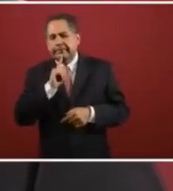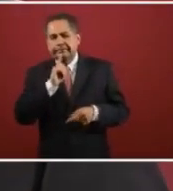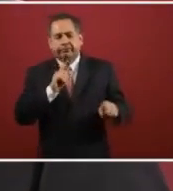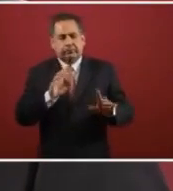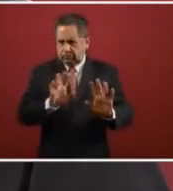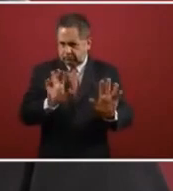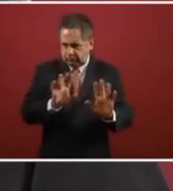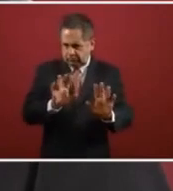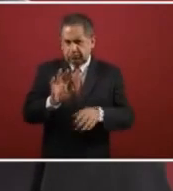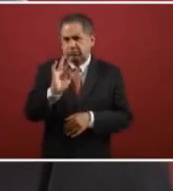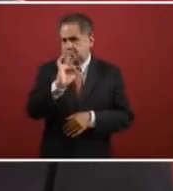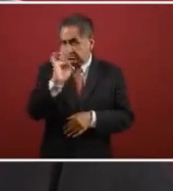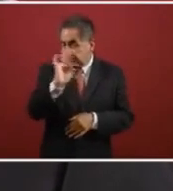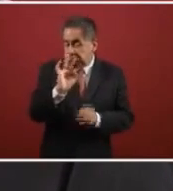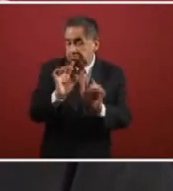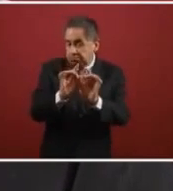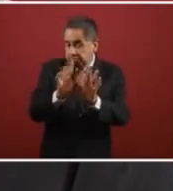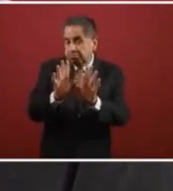estoy